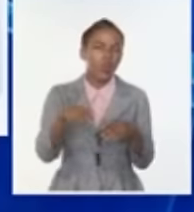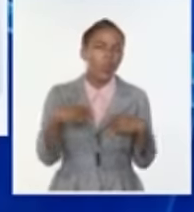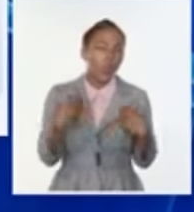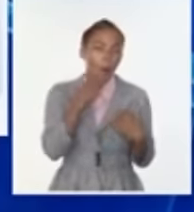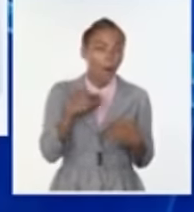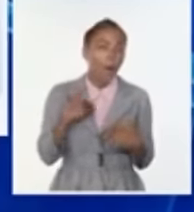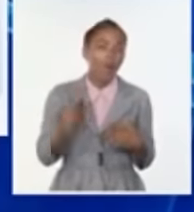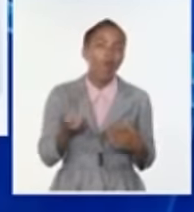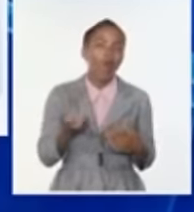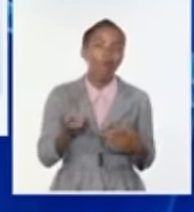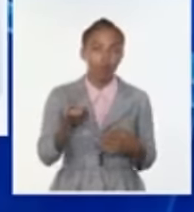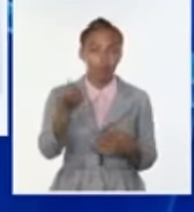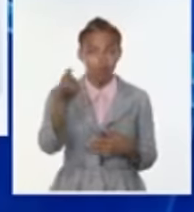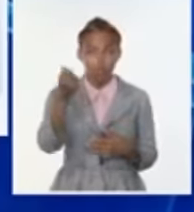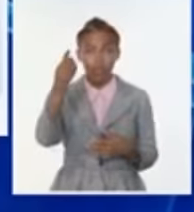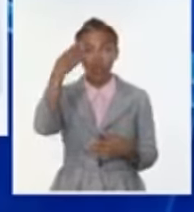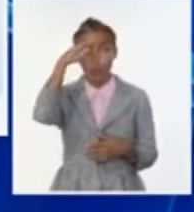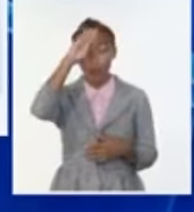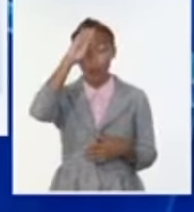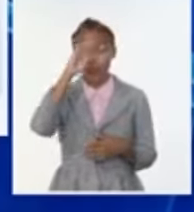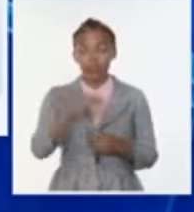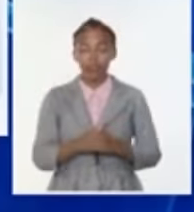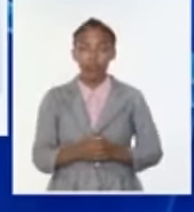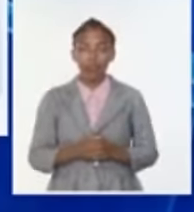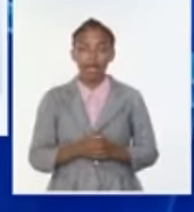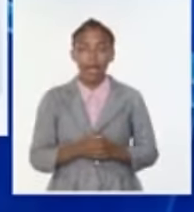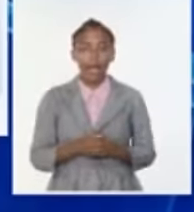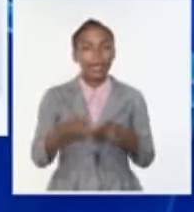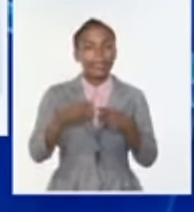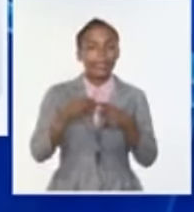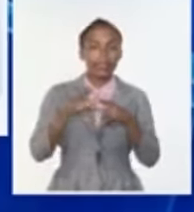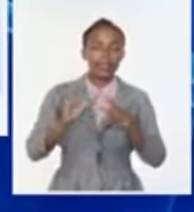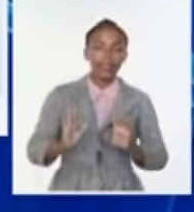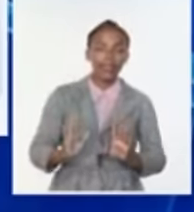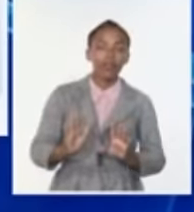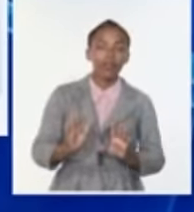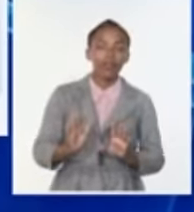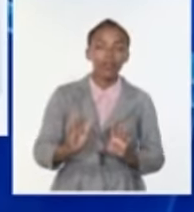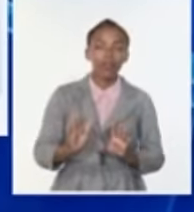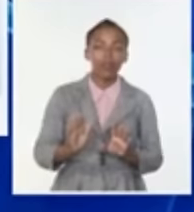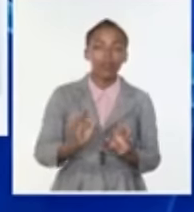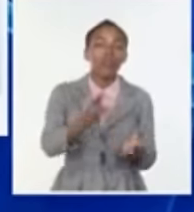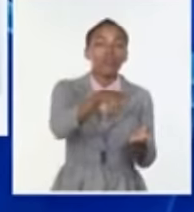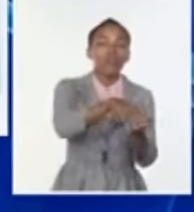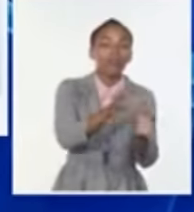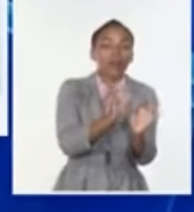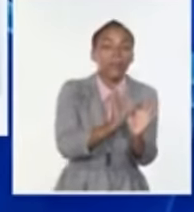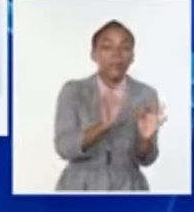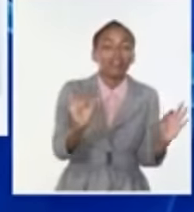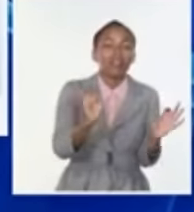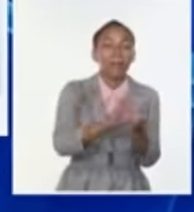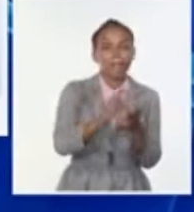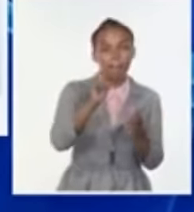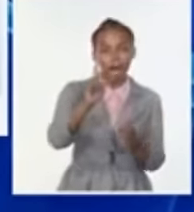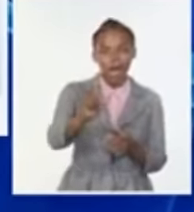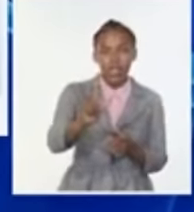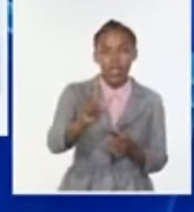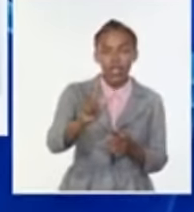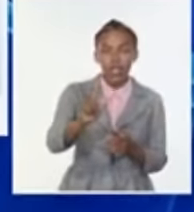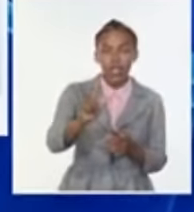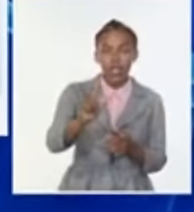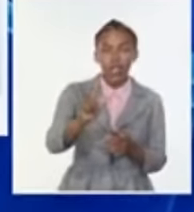moneda nacional, exceptuando la Zona Especial de Desarrollo de Mariel y otras